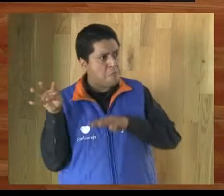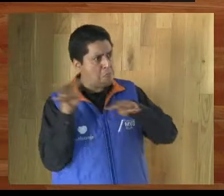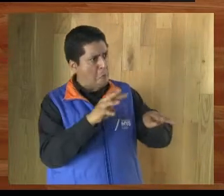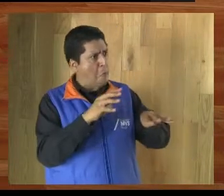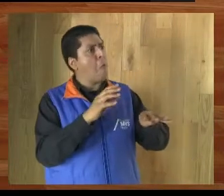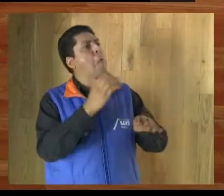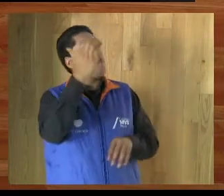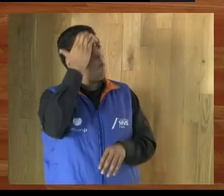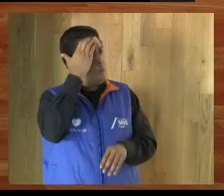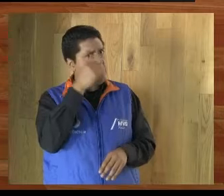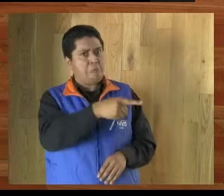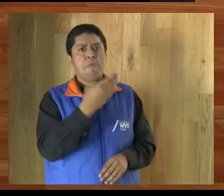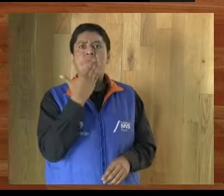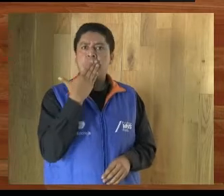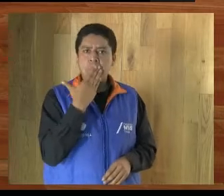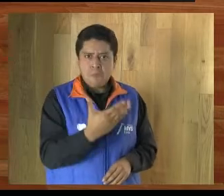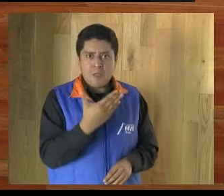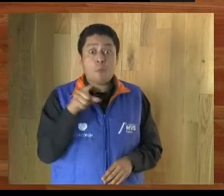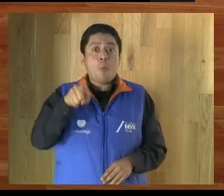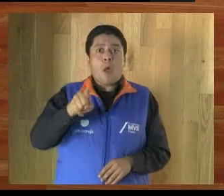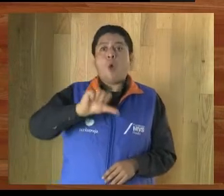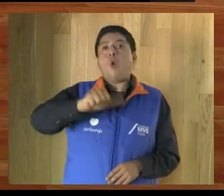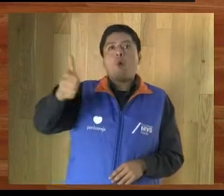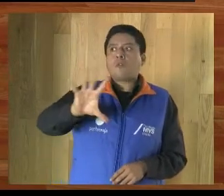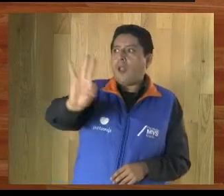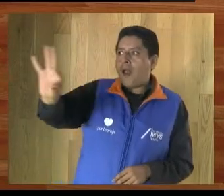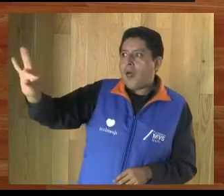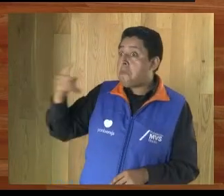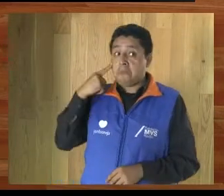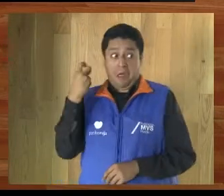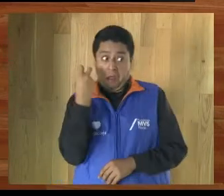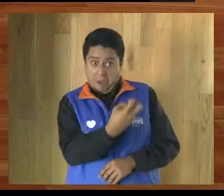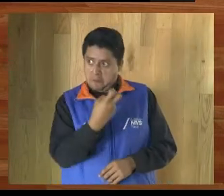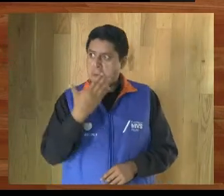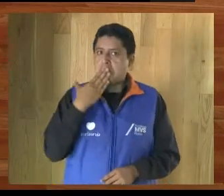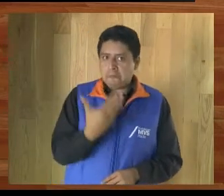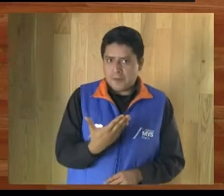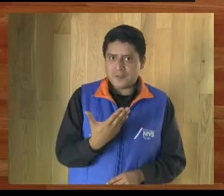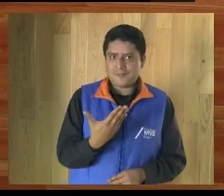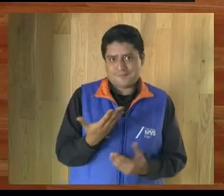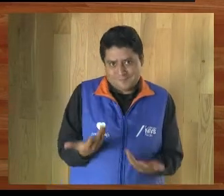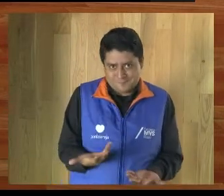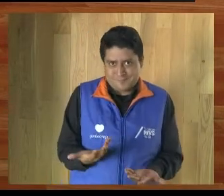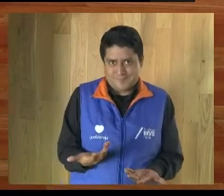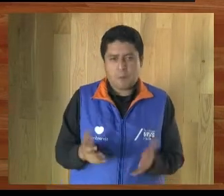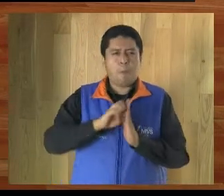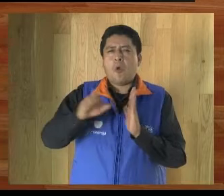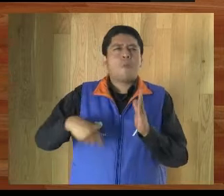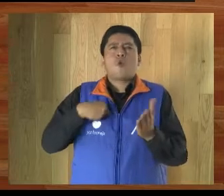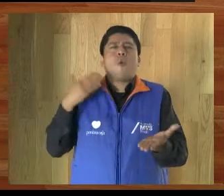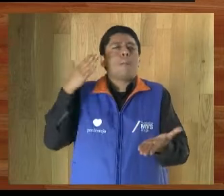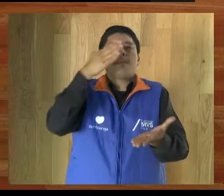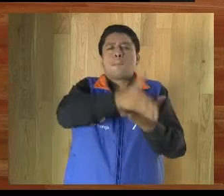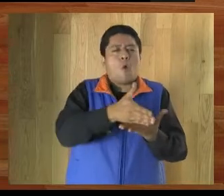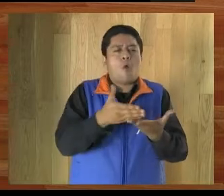un negocio, cuando voy a cualquier servicio y me va bien con un carro, por ejemplo,